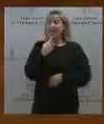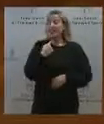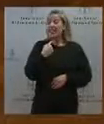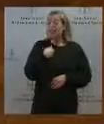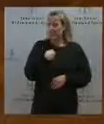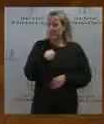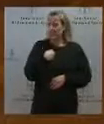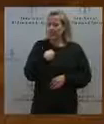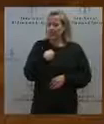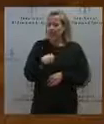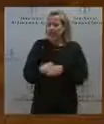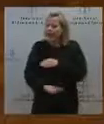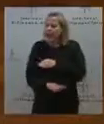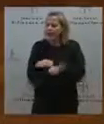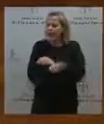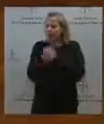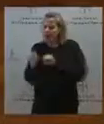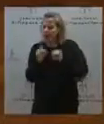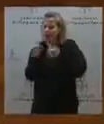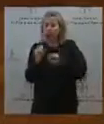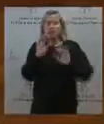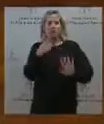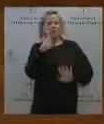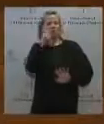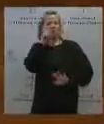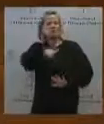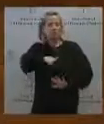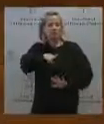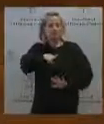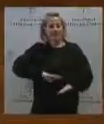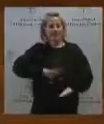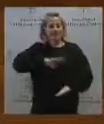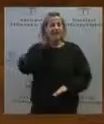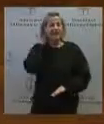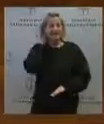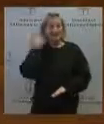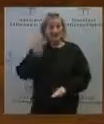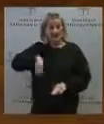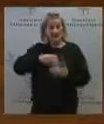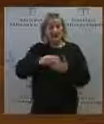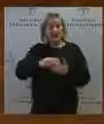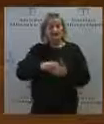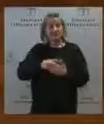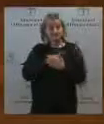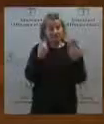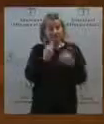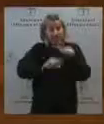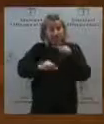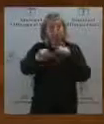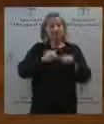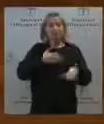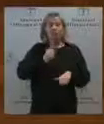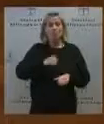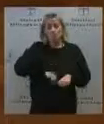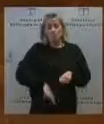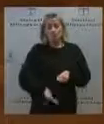de 16 años puedan abortar sin el consentimiento de sus padres. Los que no permiten desgravar ni un solo euro a las familias por costes de